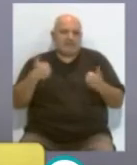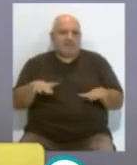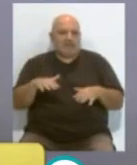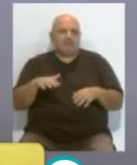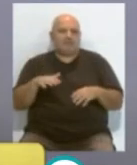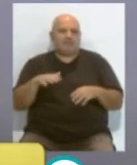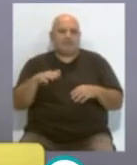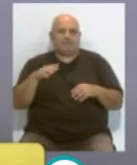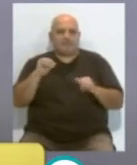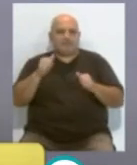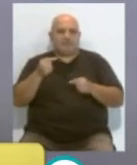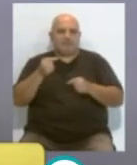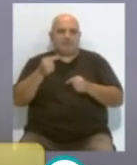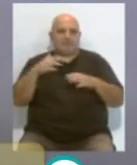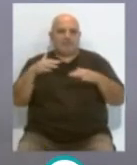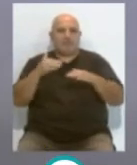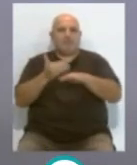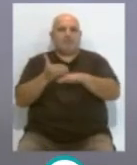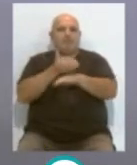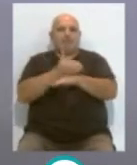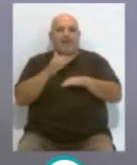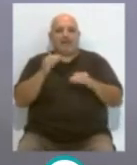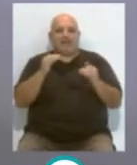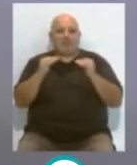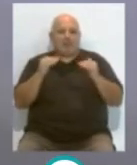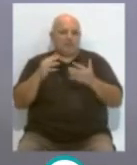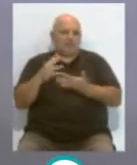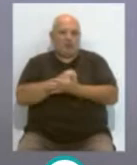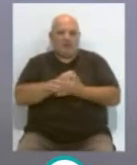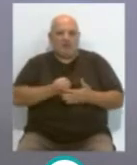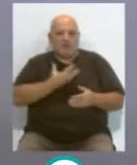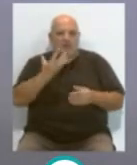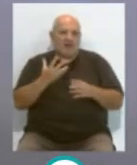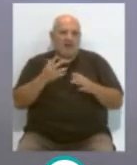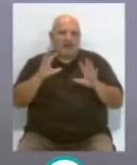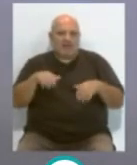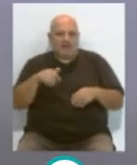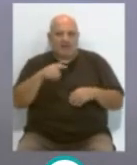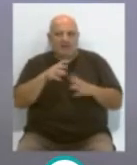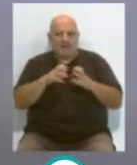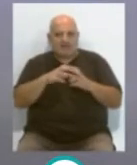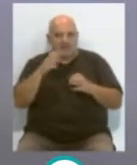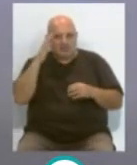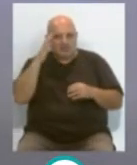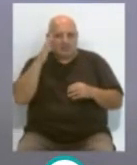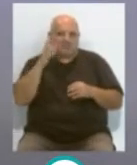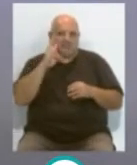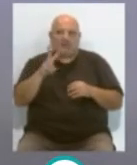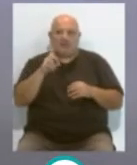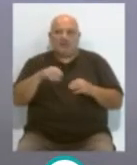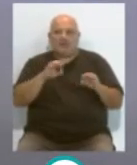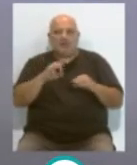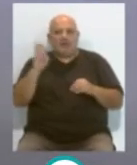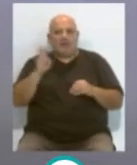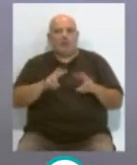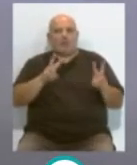a vislumbrarse los partidos de pretemporada, lo que todo aficionado al Cádiz Club de Fútbol está deseando. También están llegando